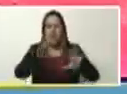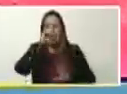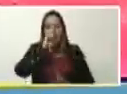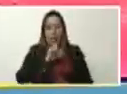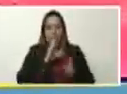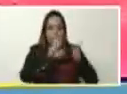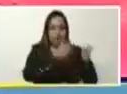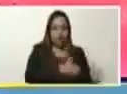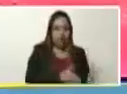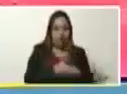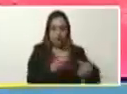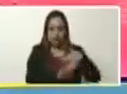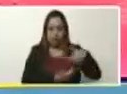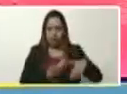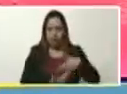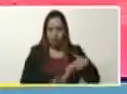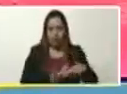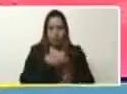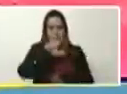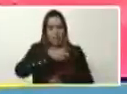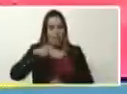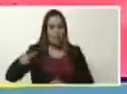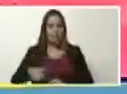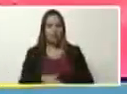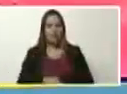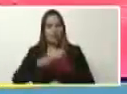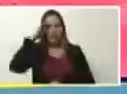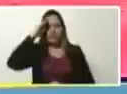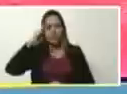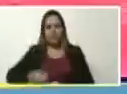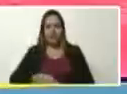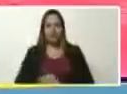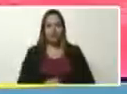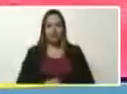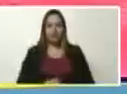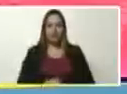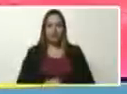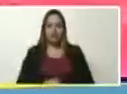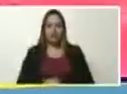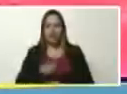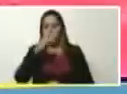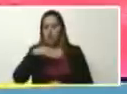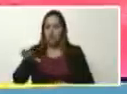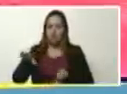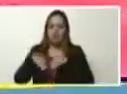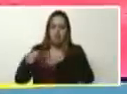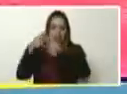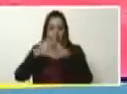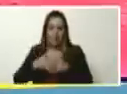de las rebeliones populares, militares, antiimperialistas,